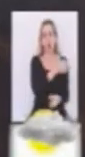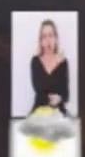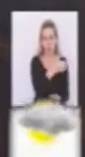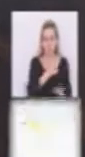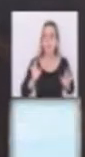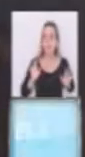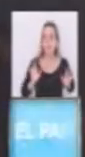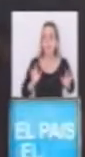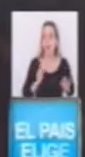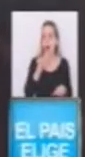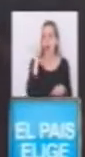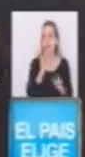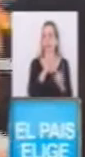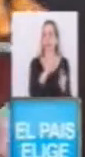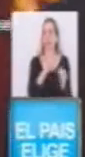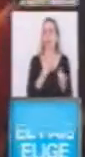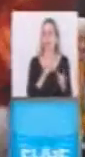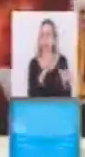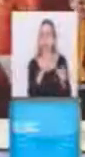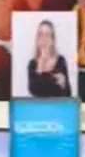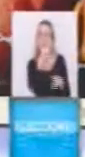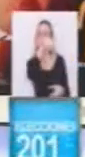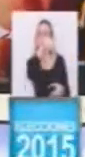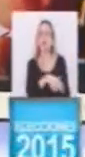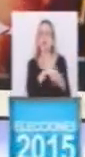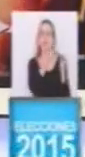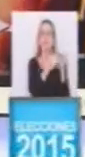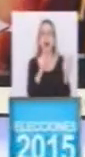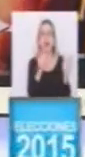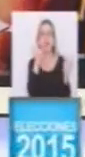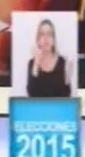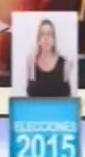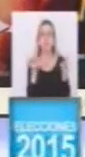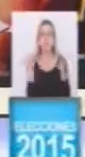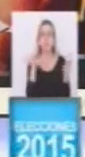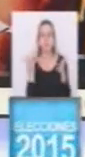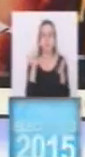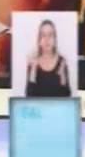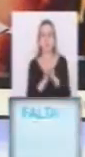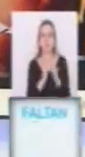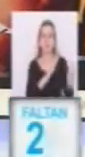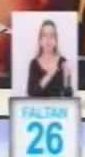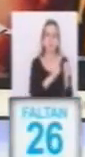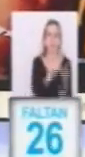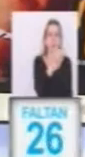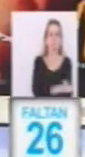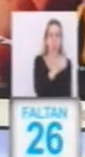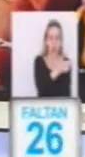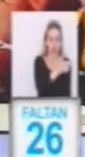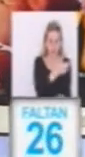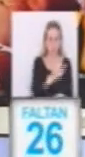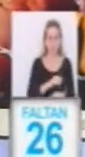que en realidad está jugando mucho más cerca de este lado. Mucho más cerca de este lado, del lado de Daniel Scioli. De hecho, Alberto